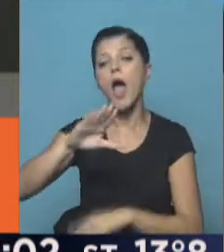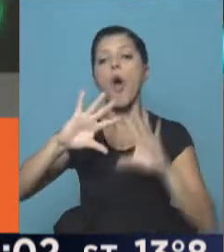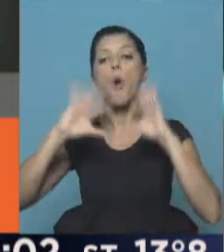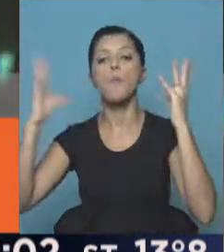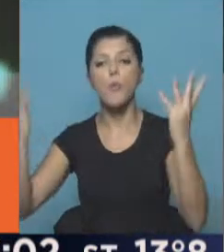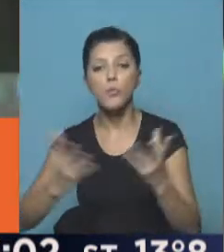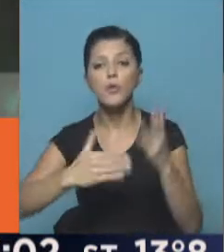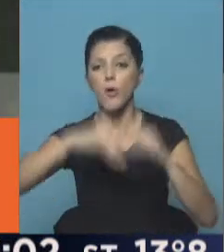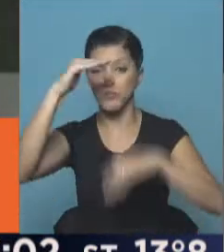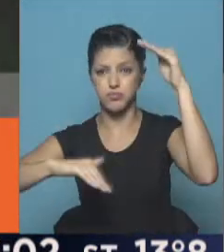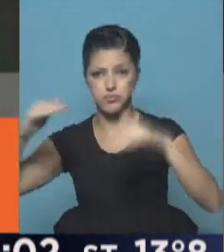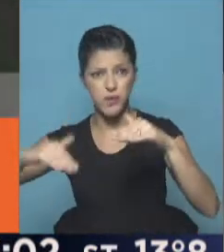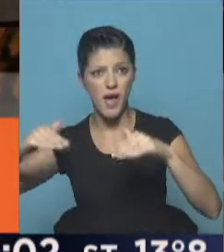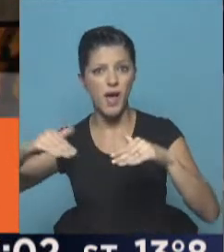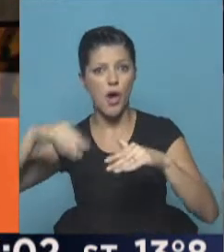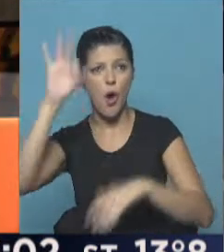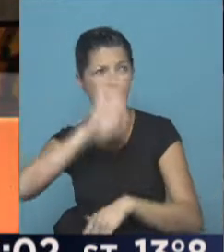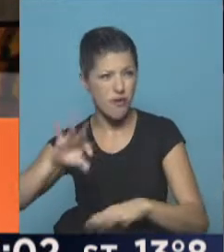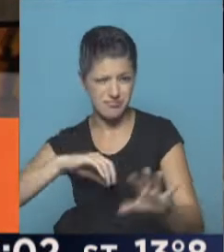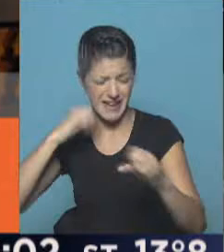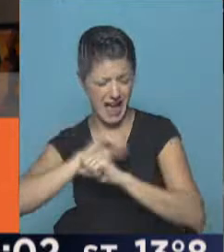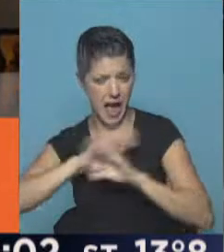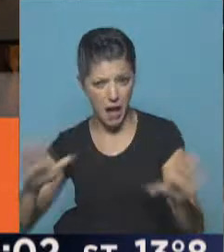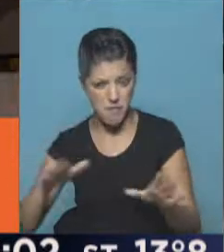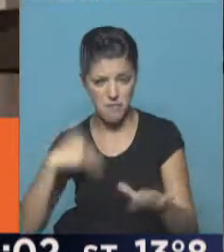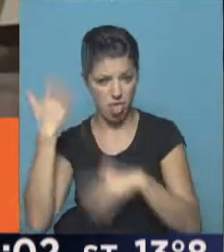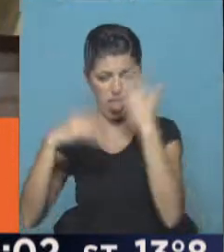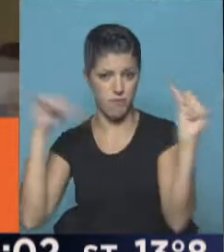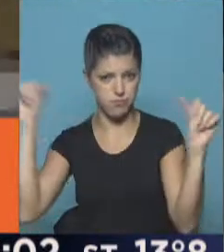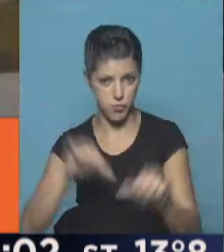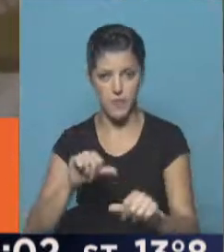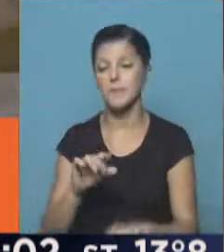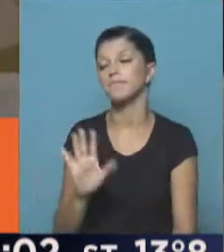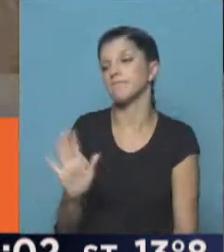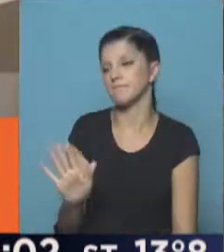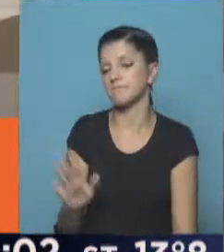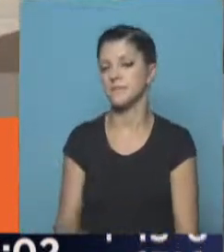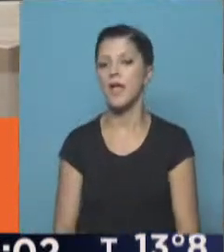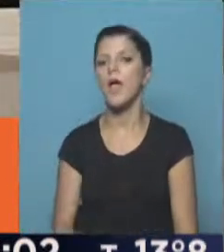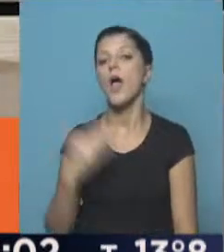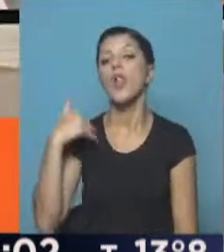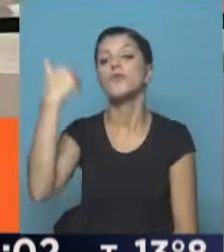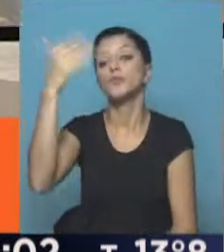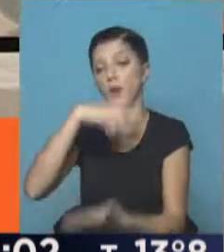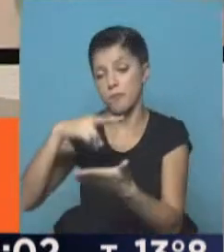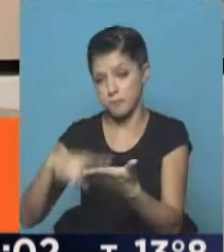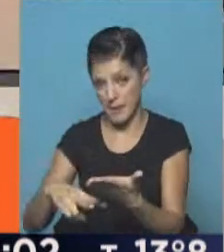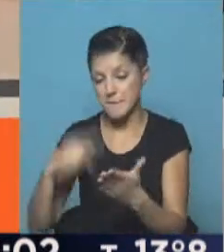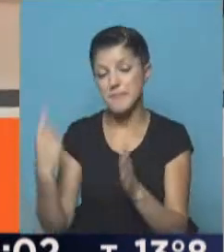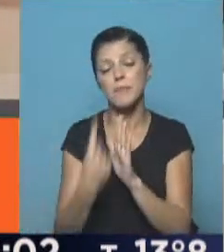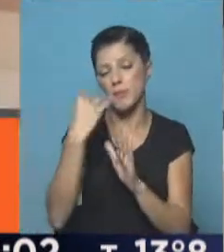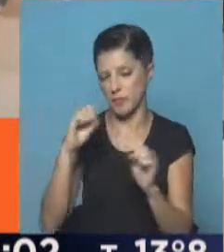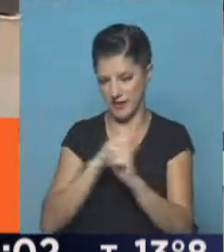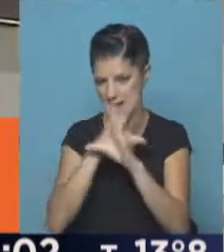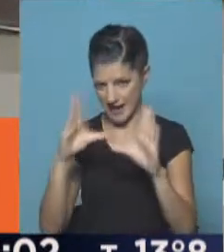mundo multipolar o al caos? Bueno, la primera, a riesgo de ser una decepción para los futuros lectores, lo primero es que tenemos